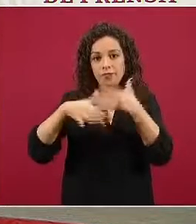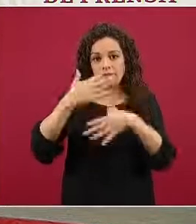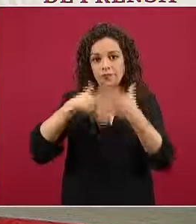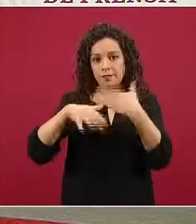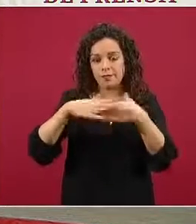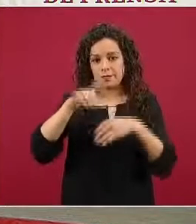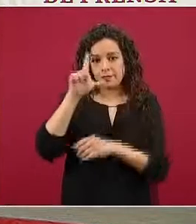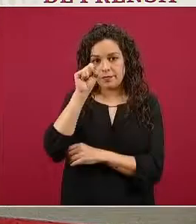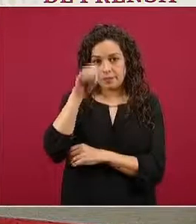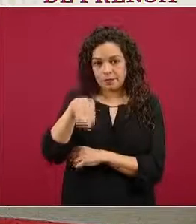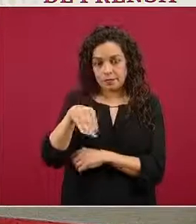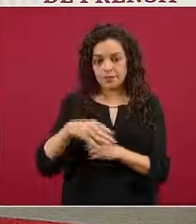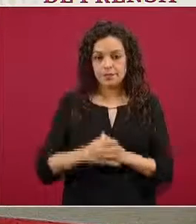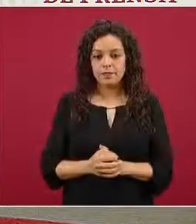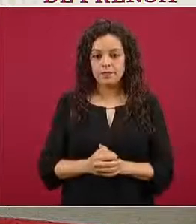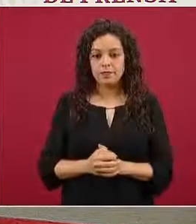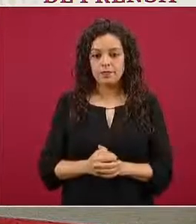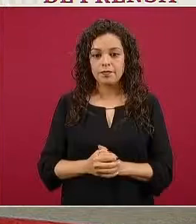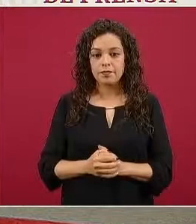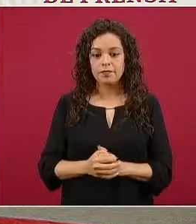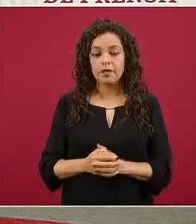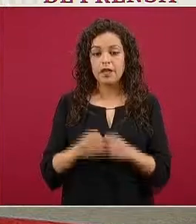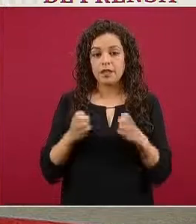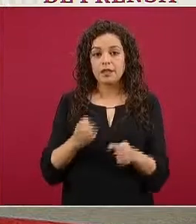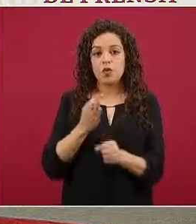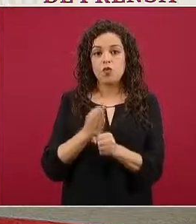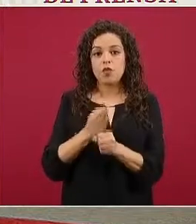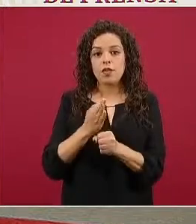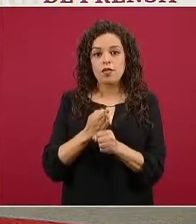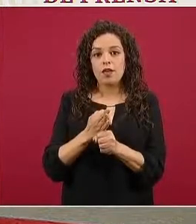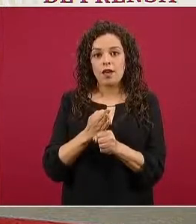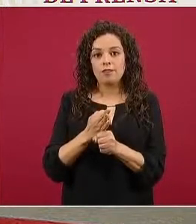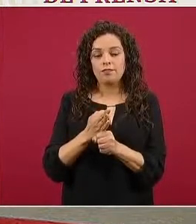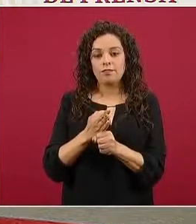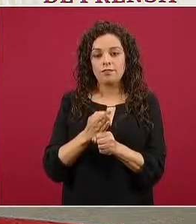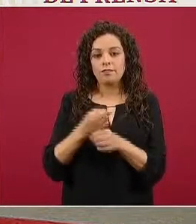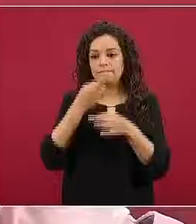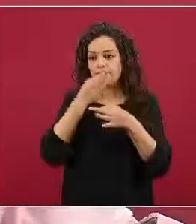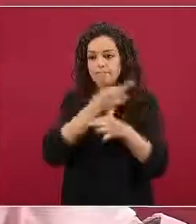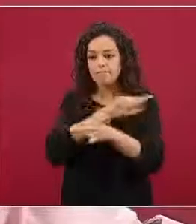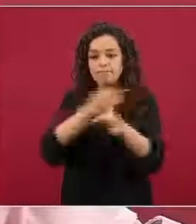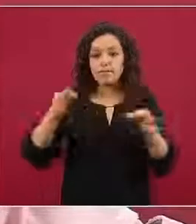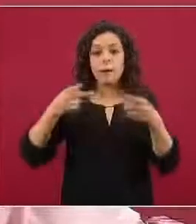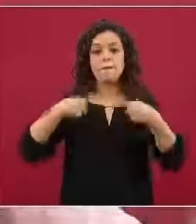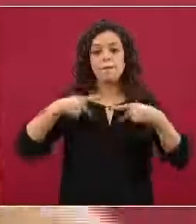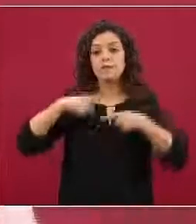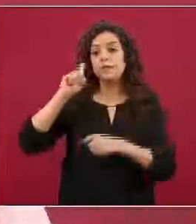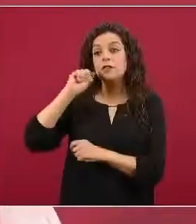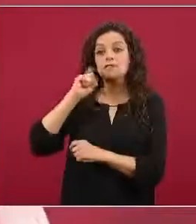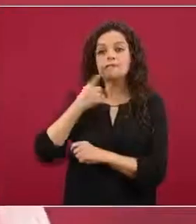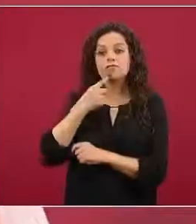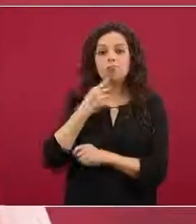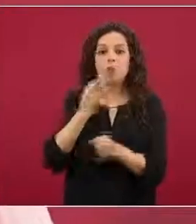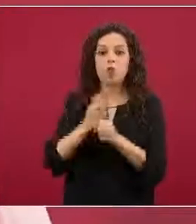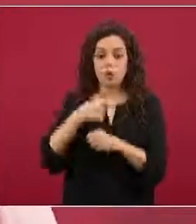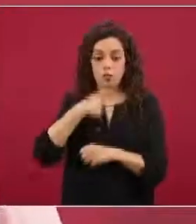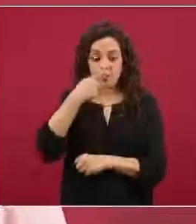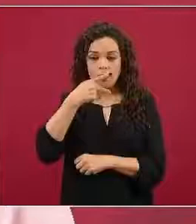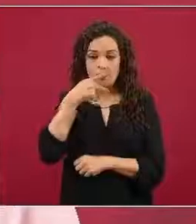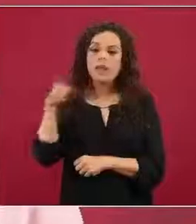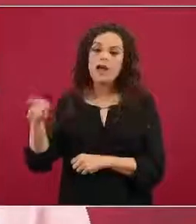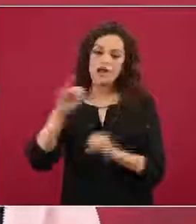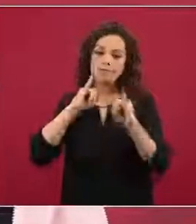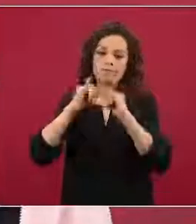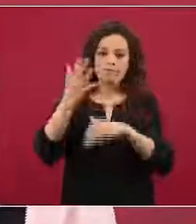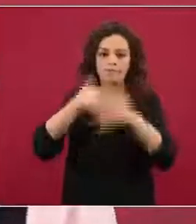mexicana, que aquí están diciéndole a las personas que no escuchan lo que yo estoy diciendo.